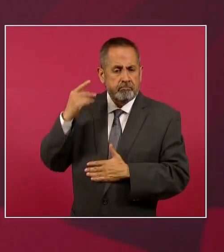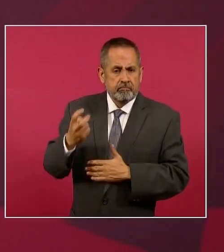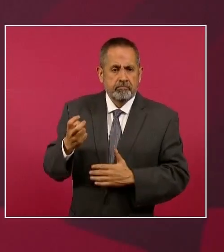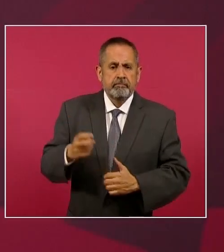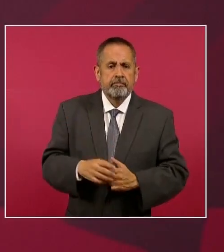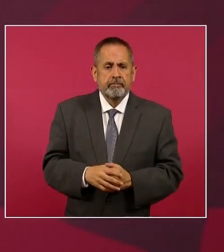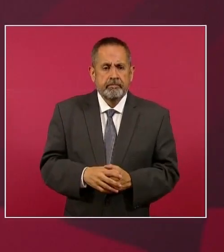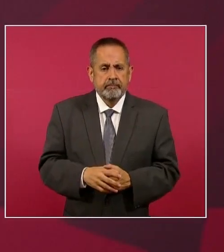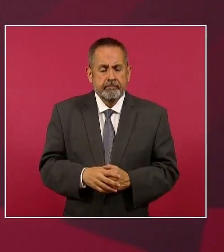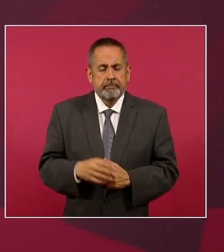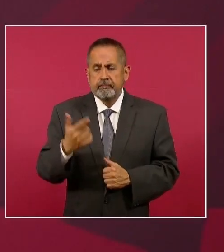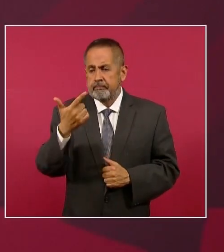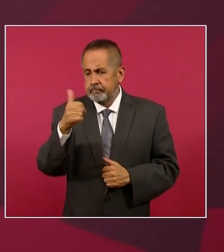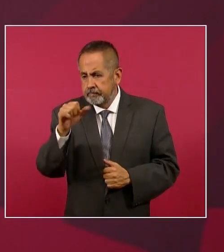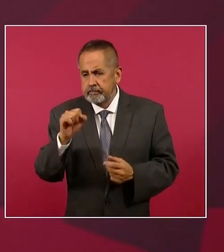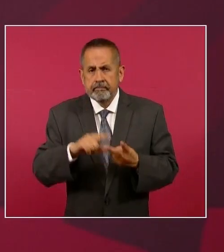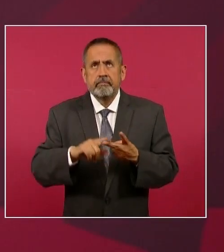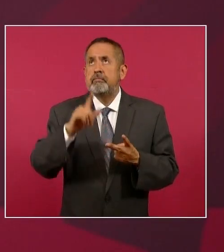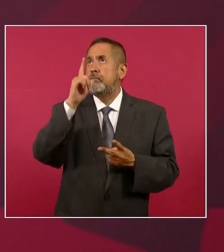del gas,